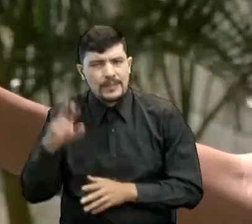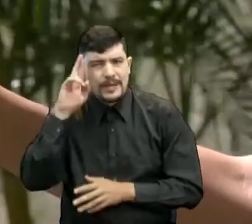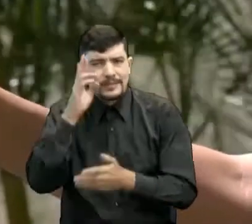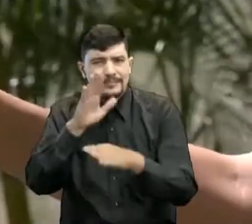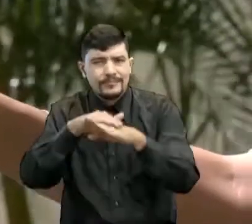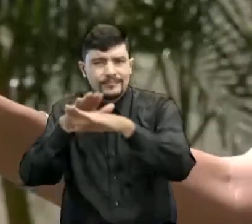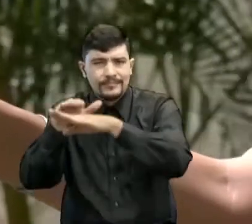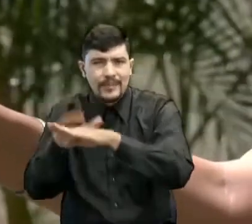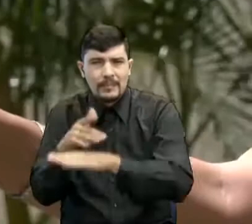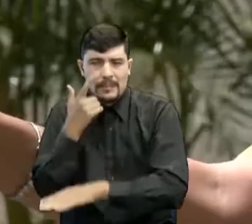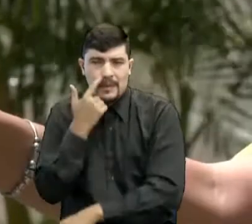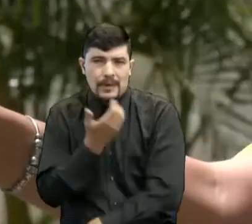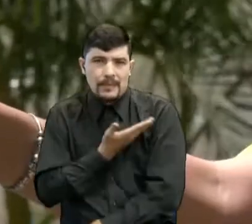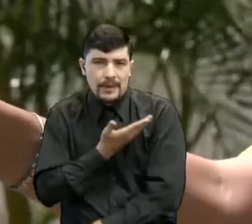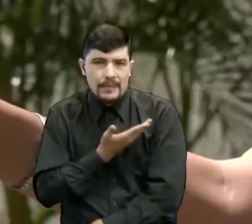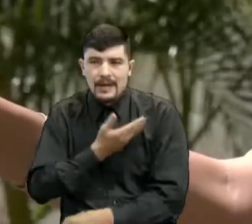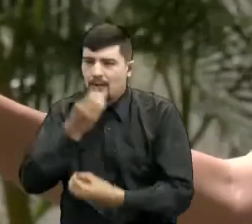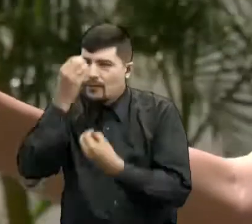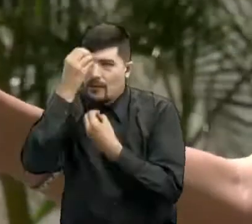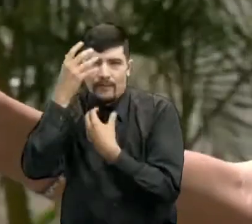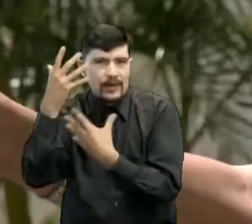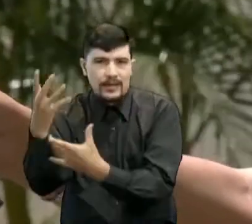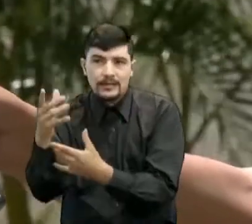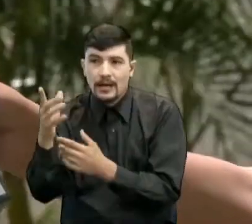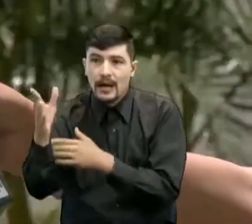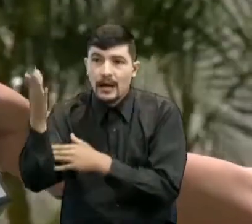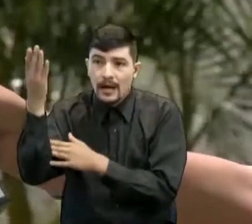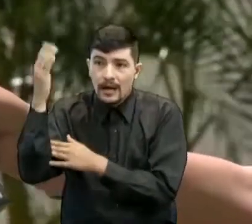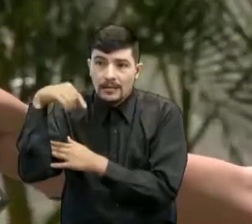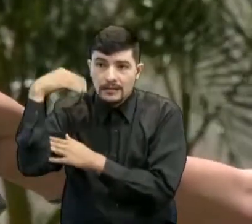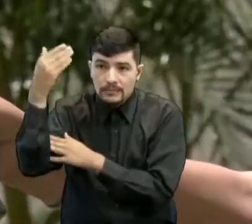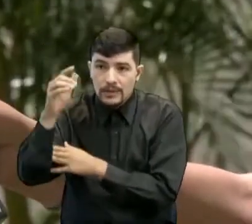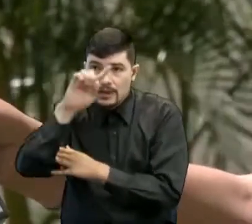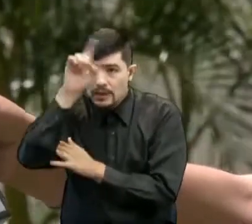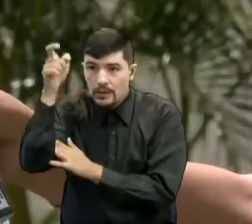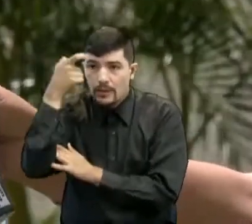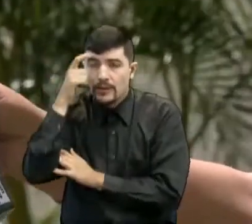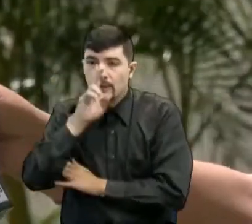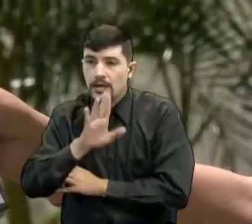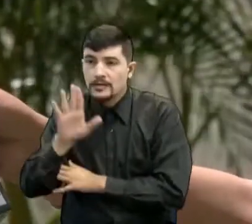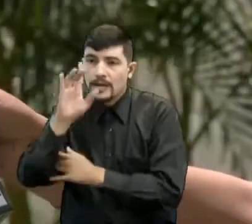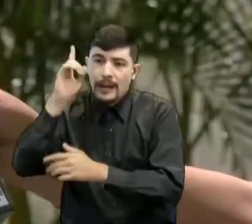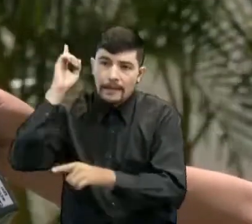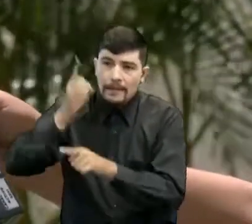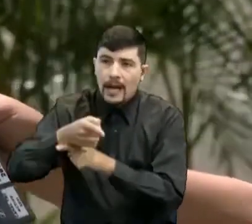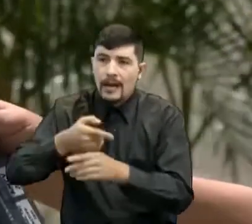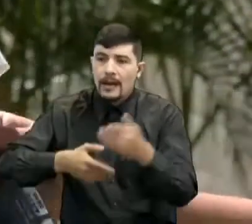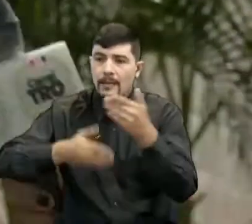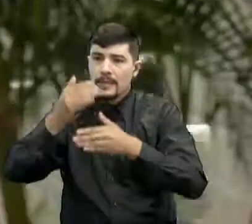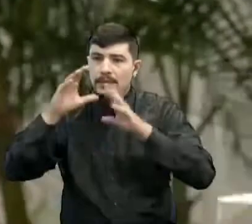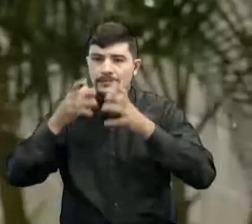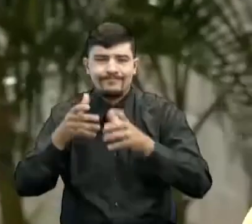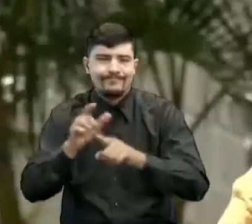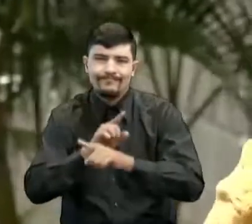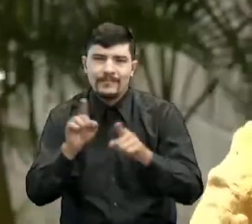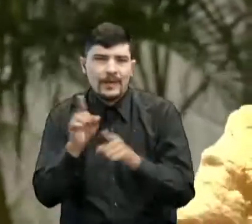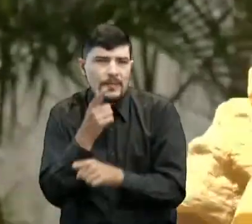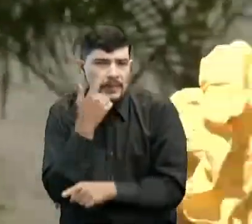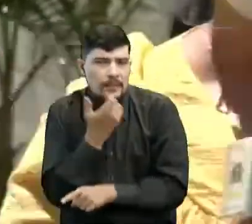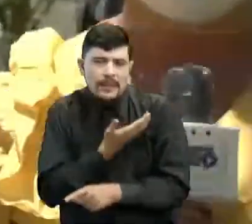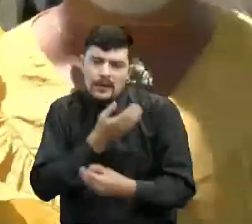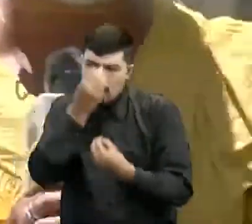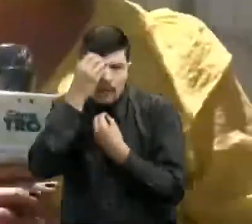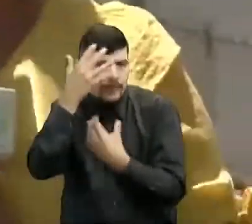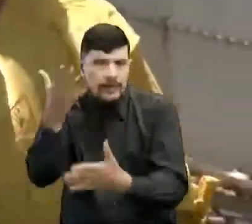la desobediencia civil de no enviar a sus hijos a las instituciones, tanto del sector público como del sector privado. César Tulio